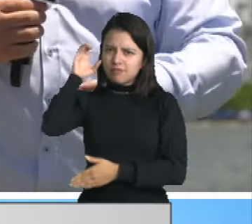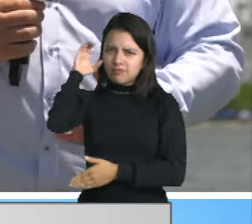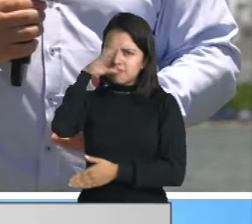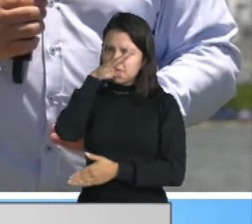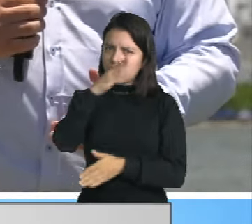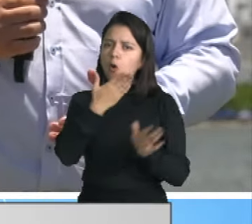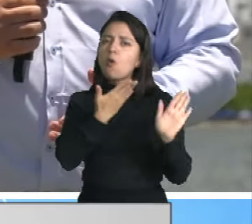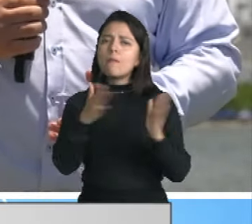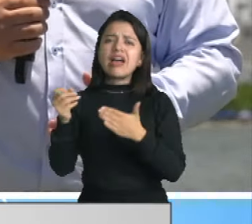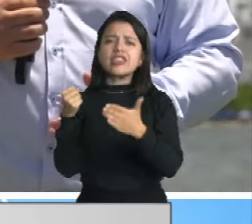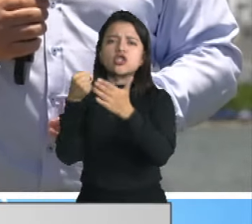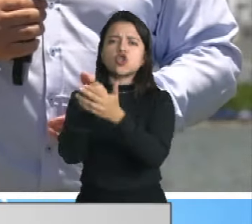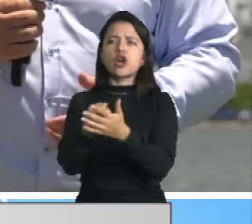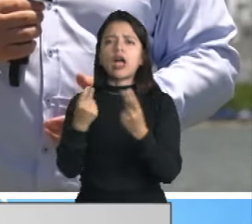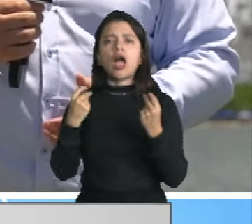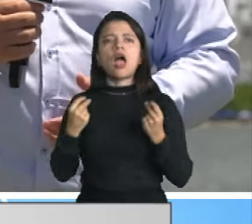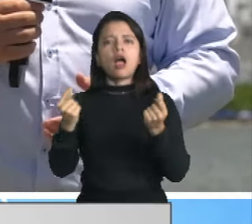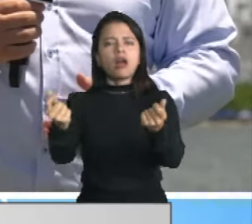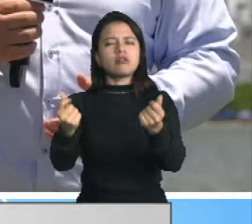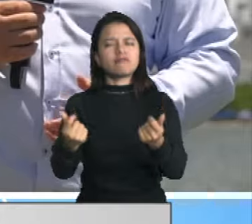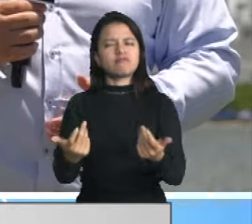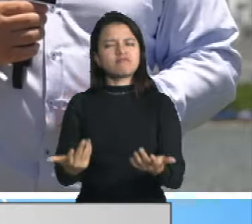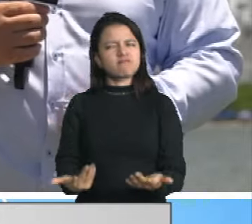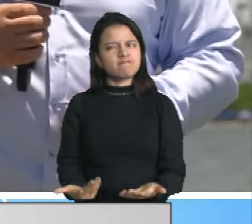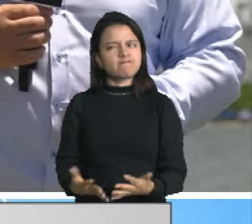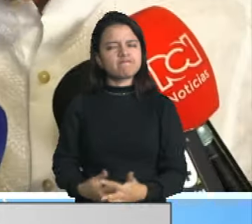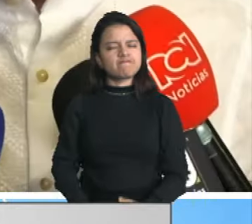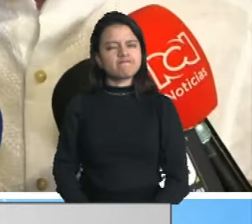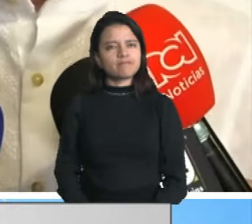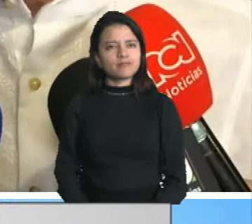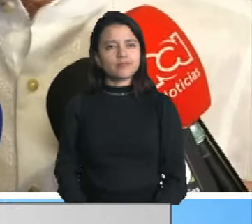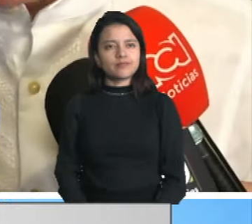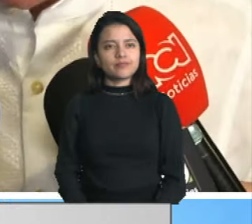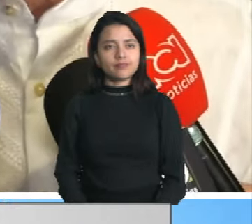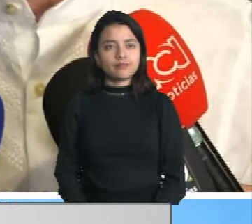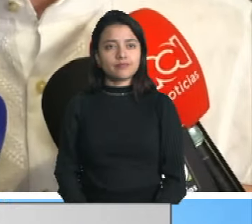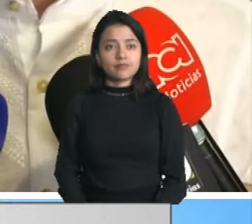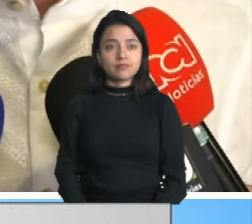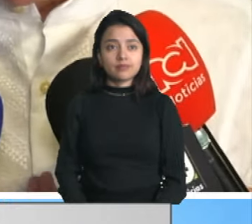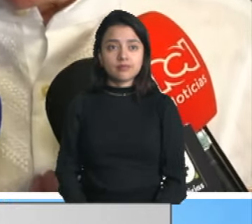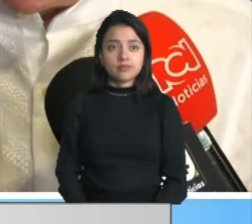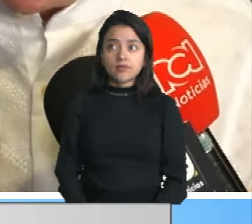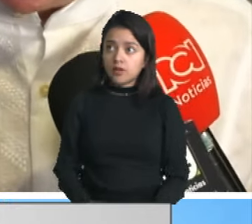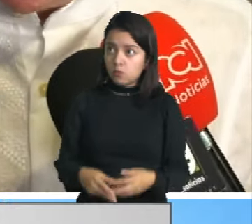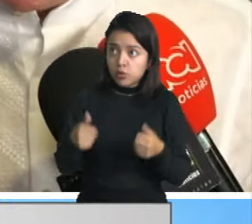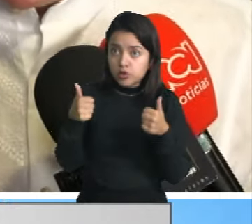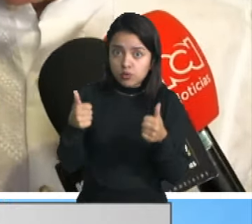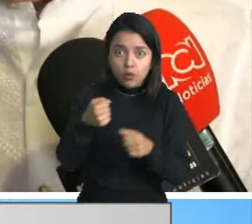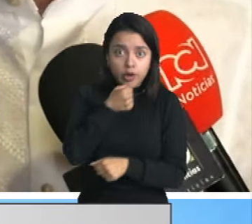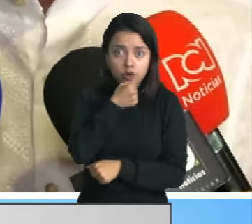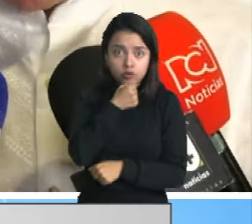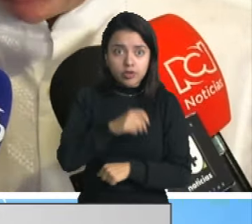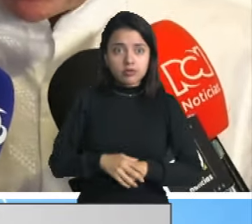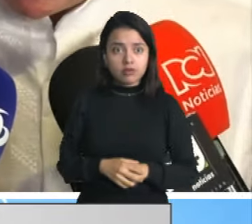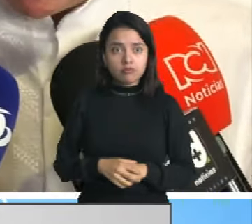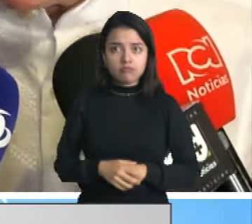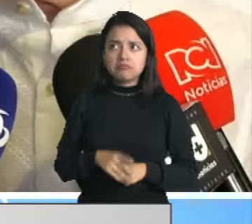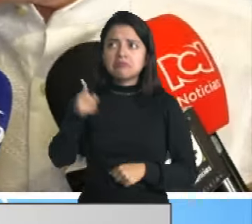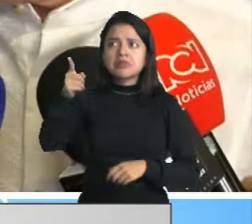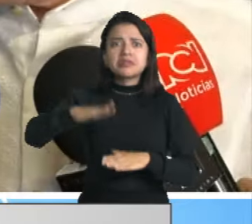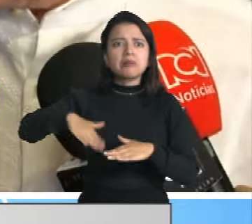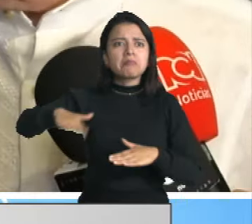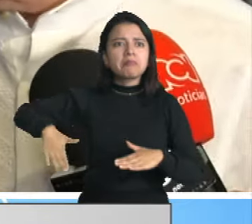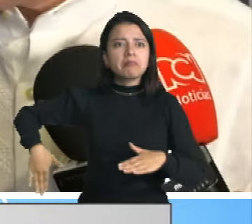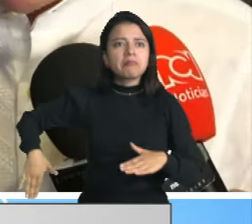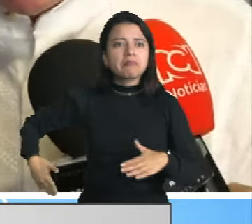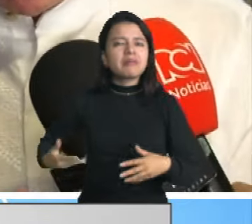choque para acelerar la implementación de ese acuerdo. Si es así, es una muy buena noticia. Estaban en mora de